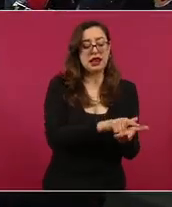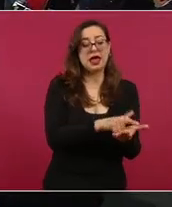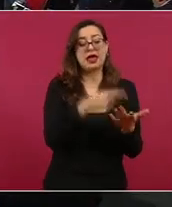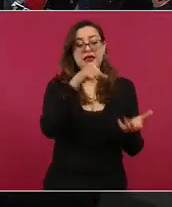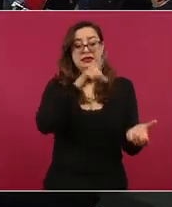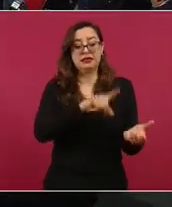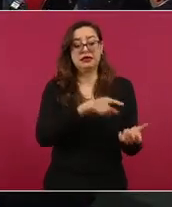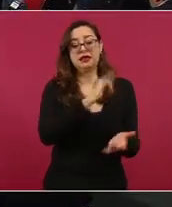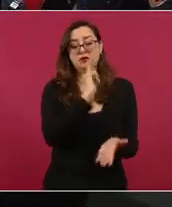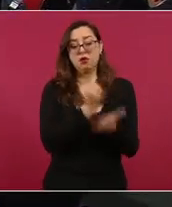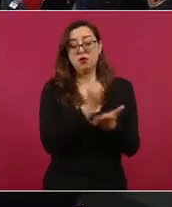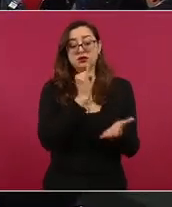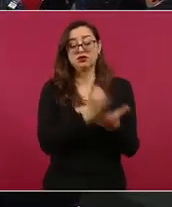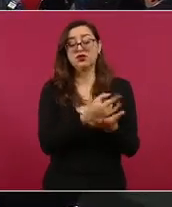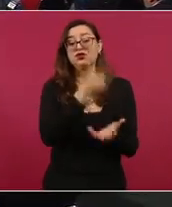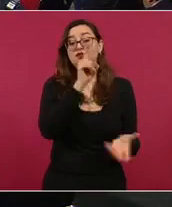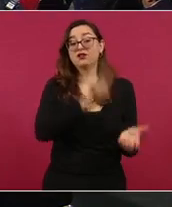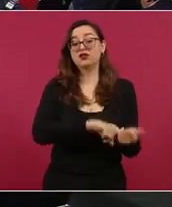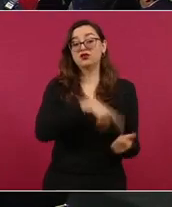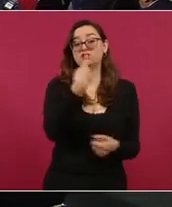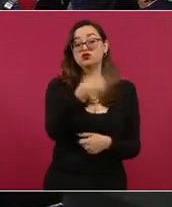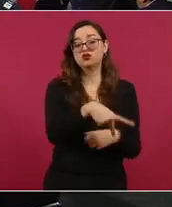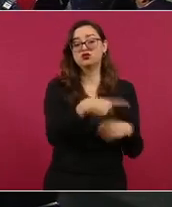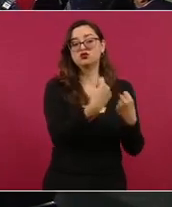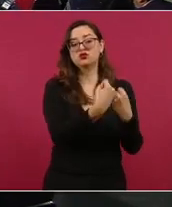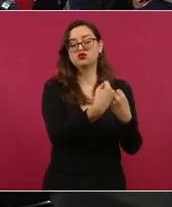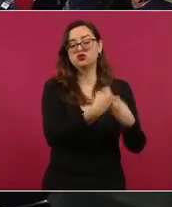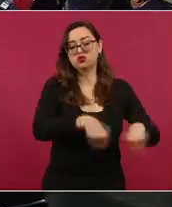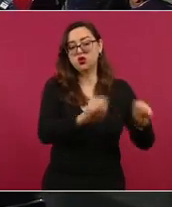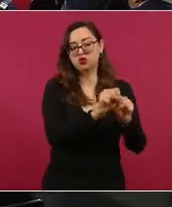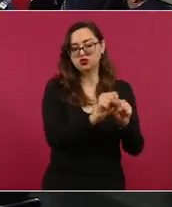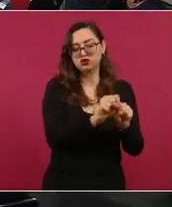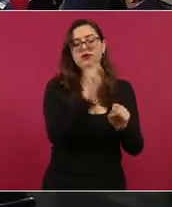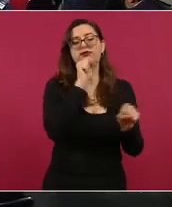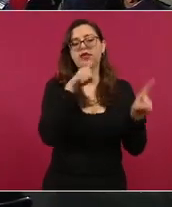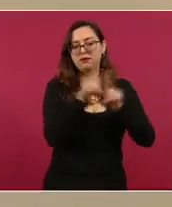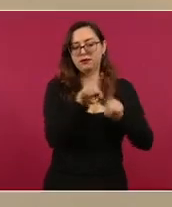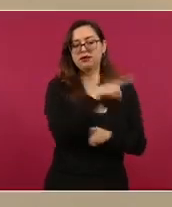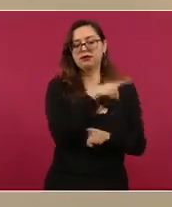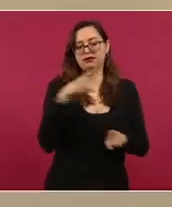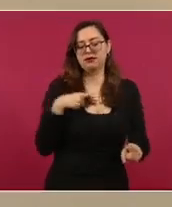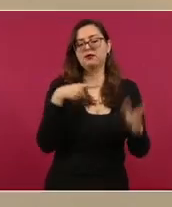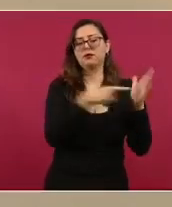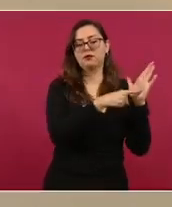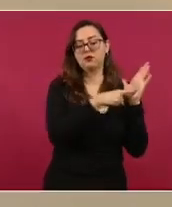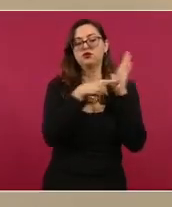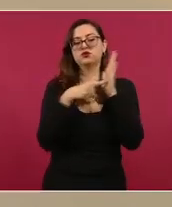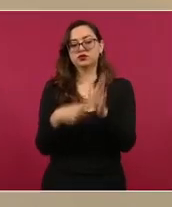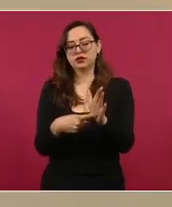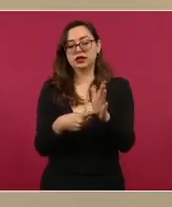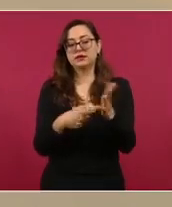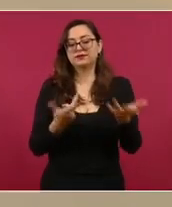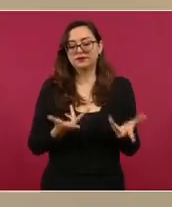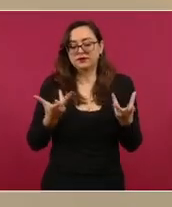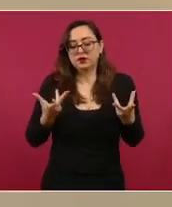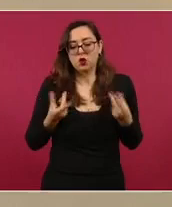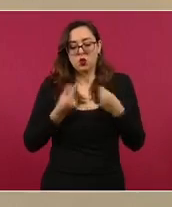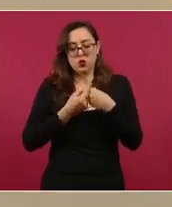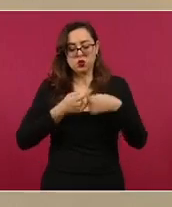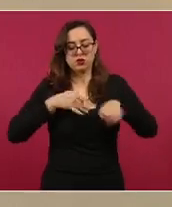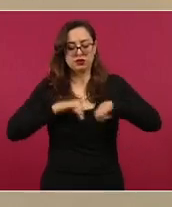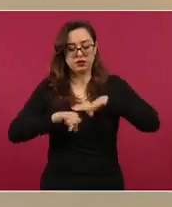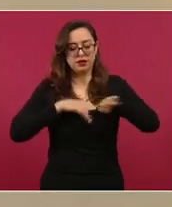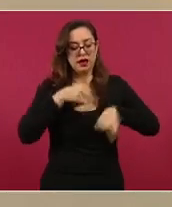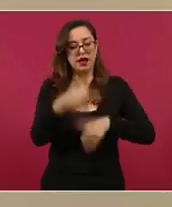los mismos, y se va a continuar con los trabajos para garantizar la transparencia en la